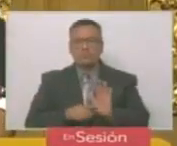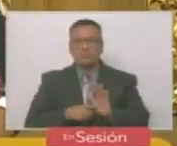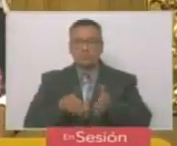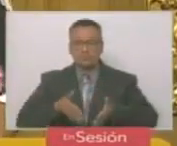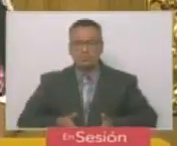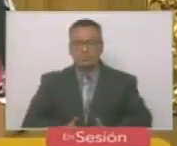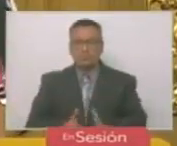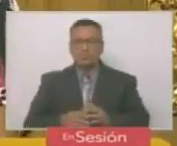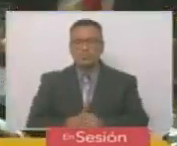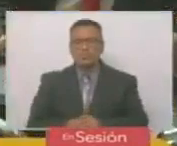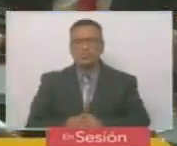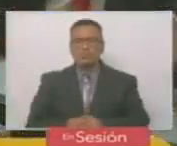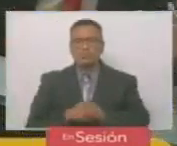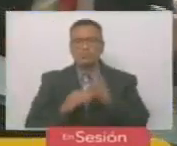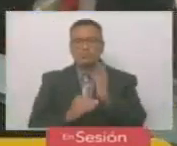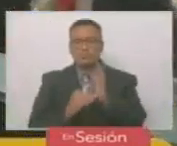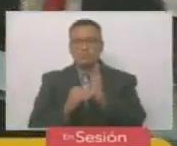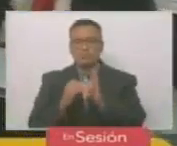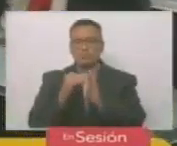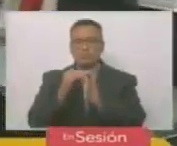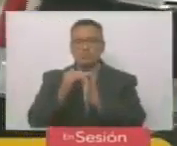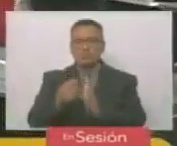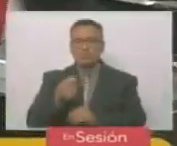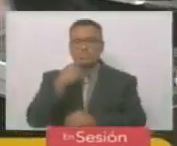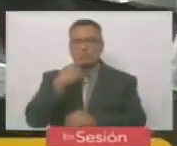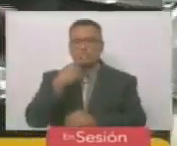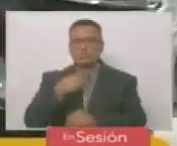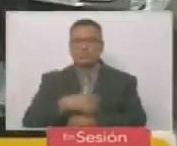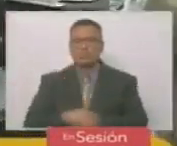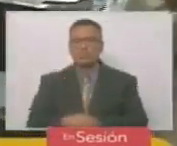nacimiento, con la creciente medicalización.